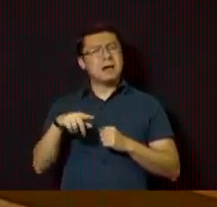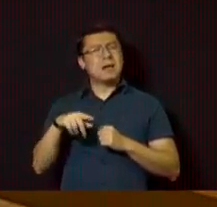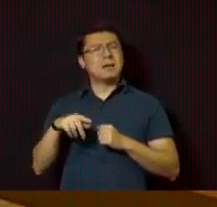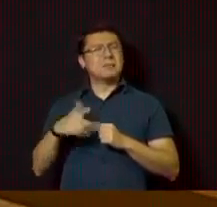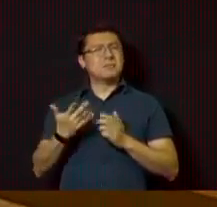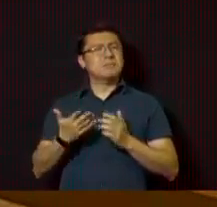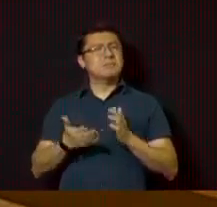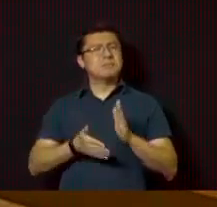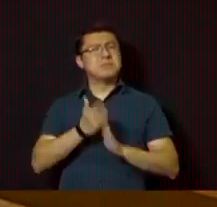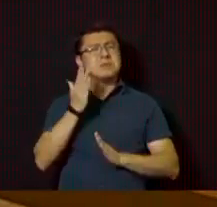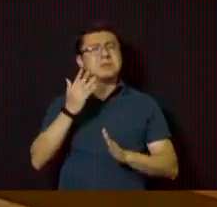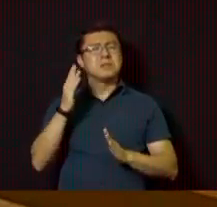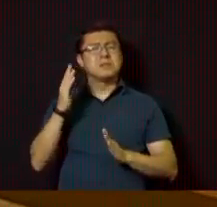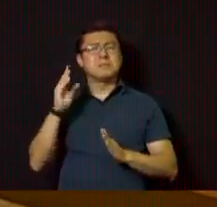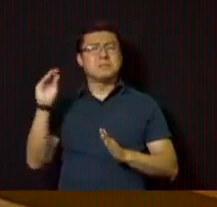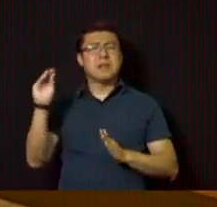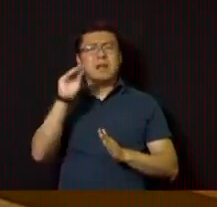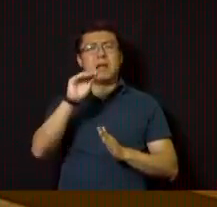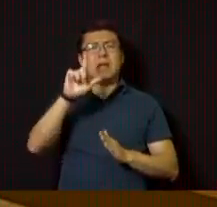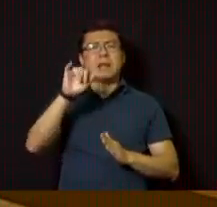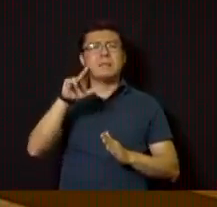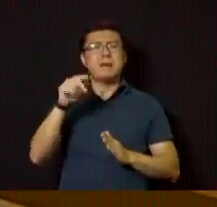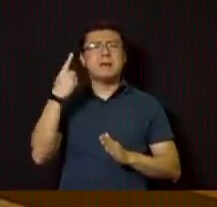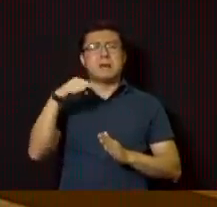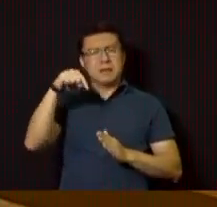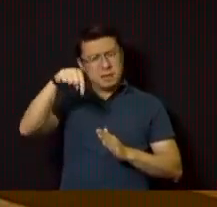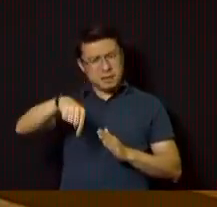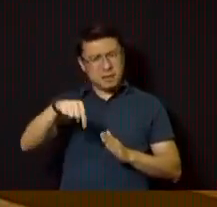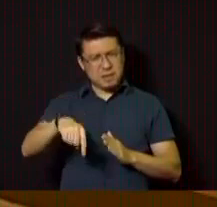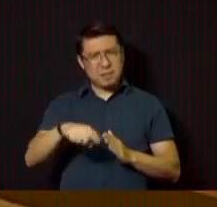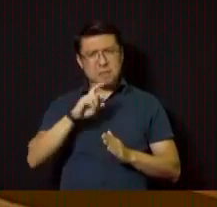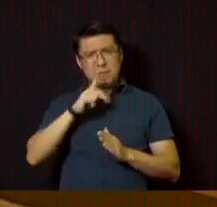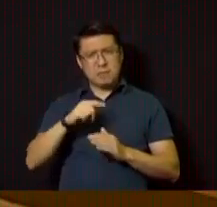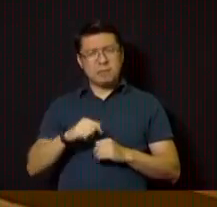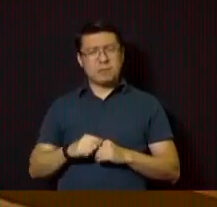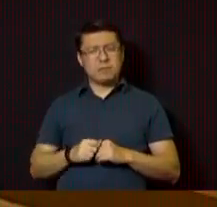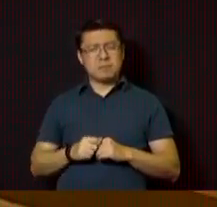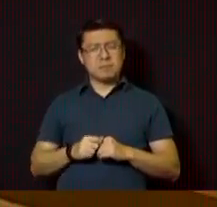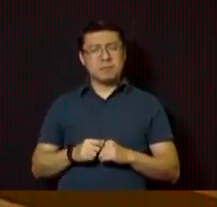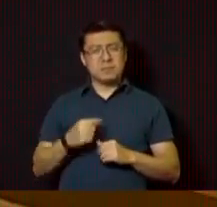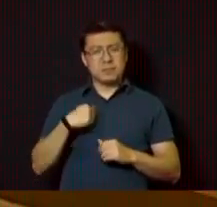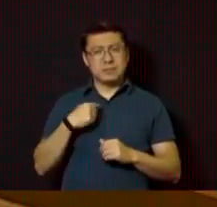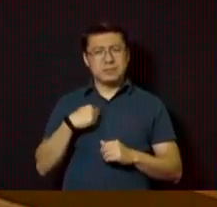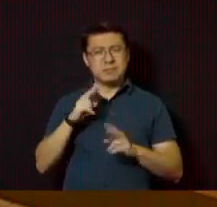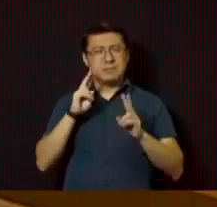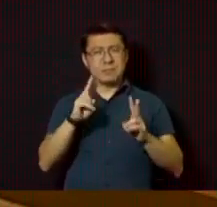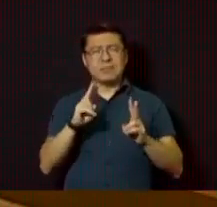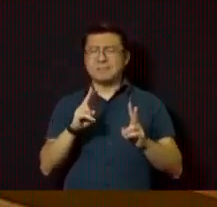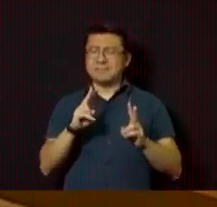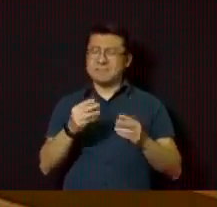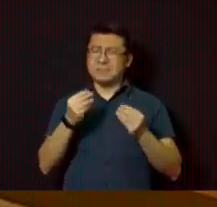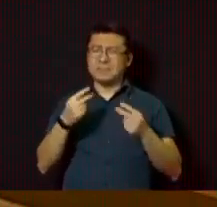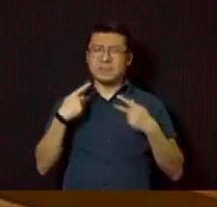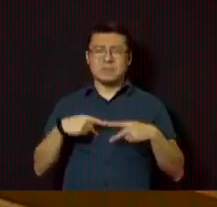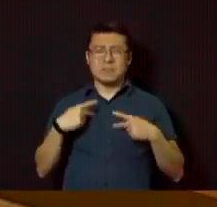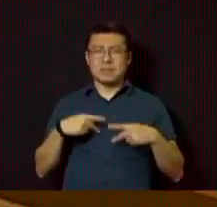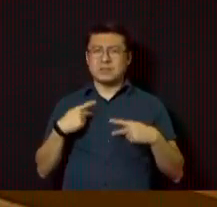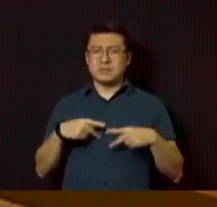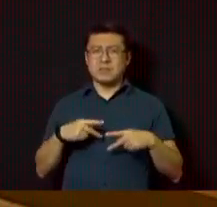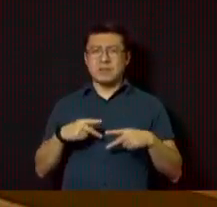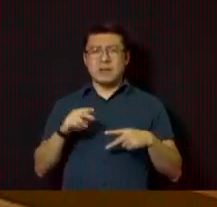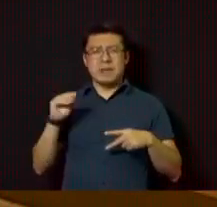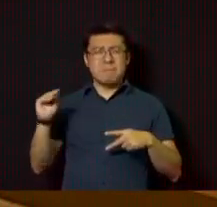estudiar aquí también. Y bueno, como yo veía que mucha gente se venía a Lima por, en ese